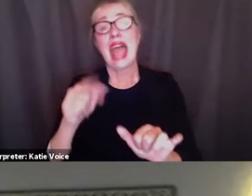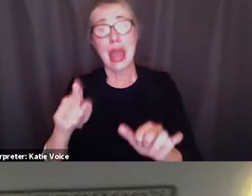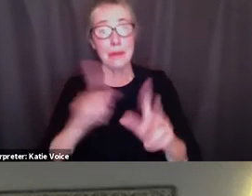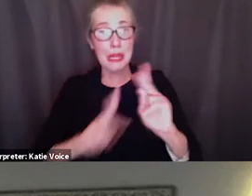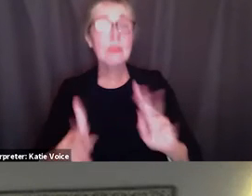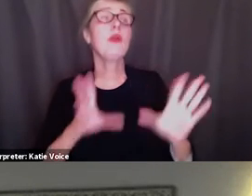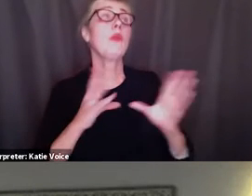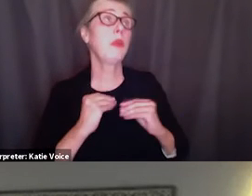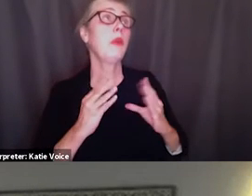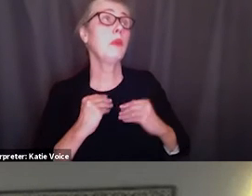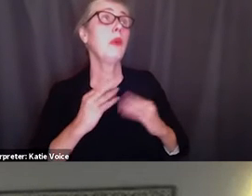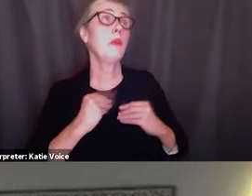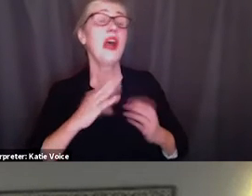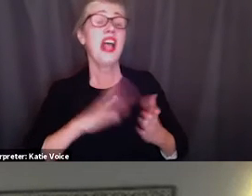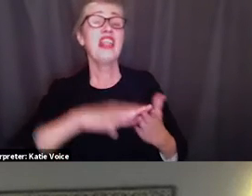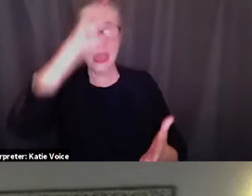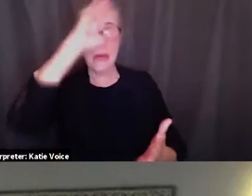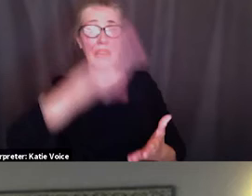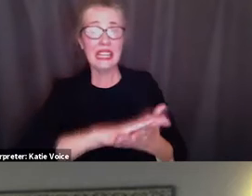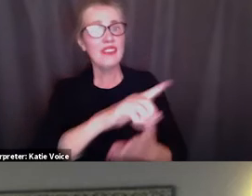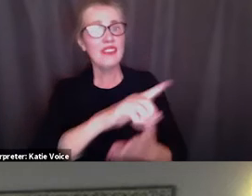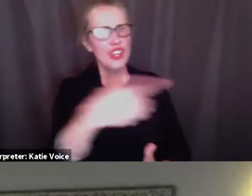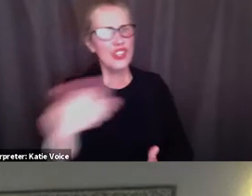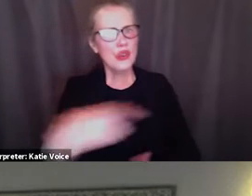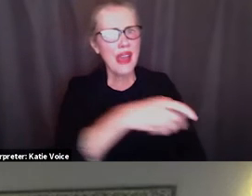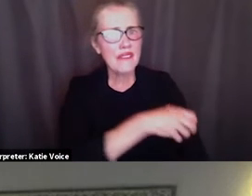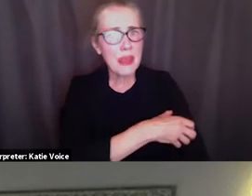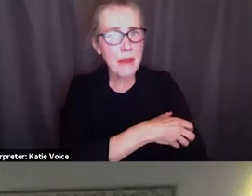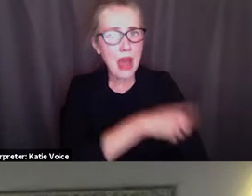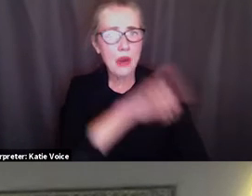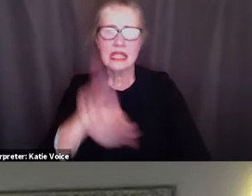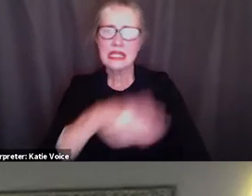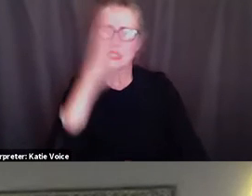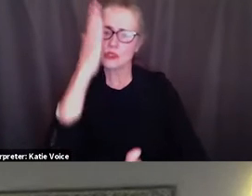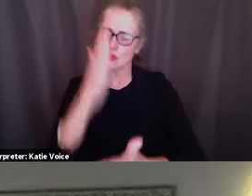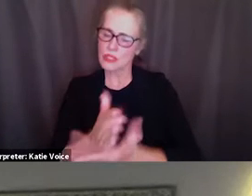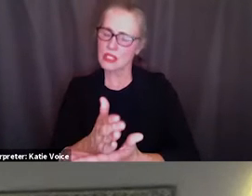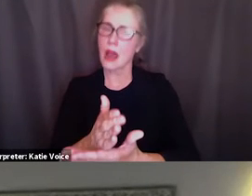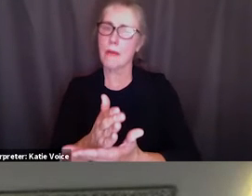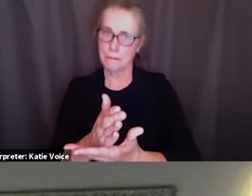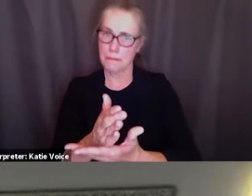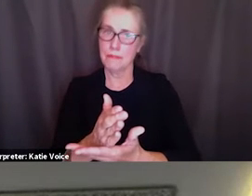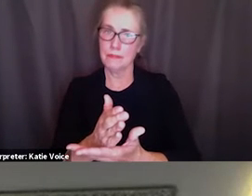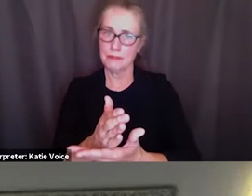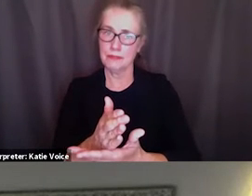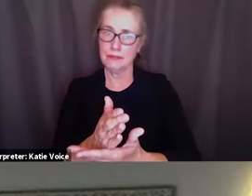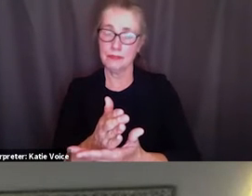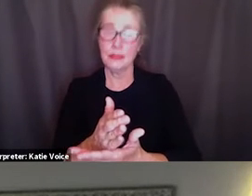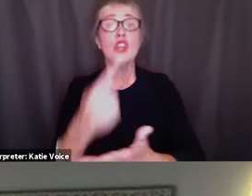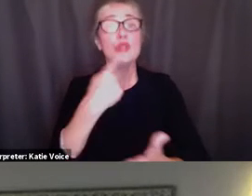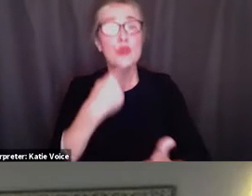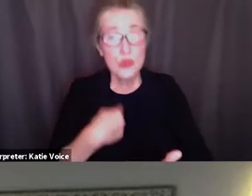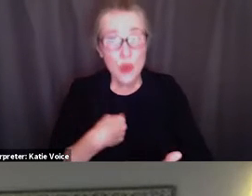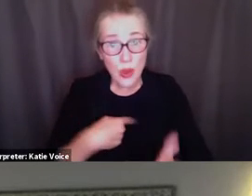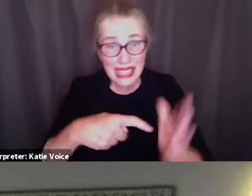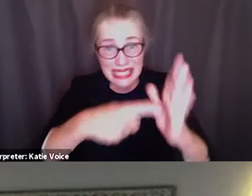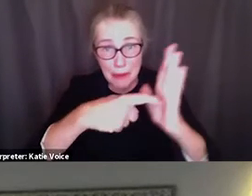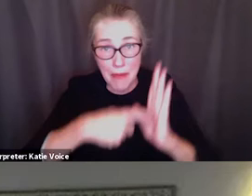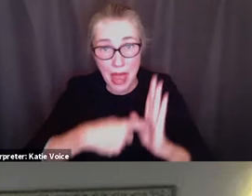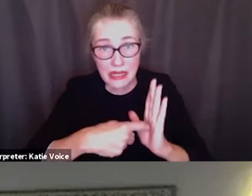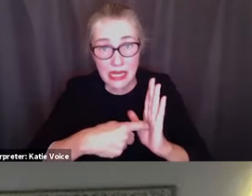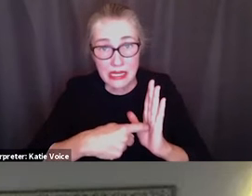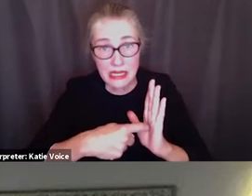percepción y que la gente se lo crea, ustedes tienen el poder. Y eso tiene que parar. Ustedes nos dijeron